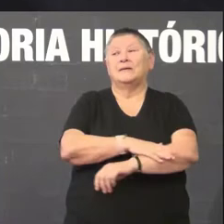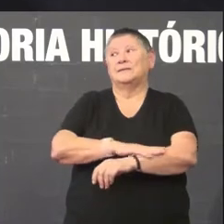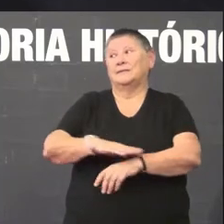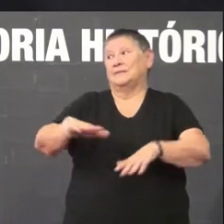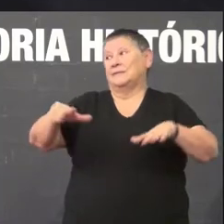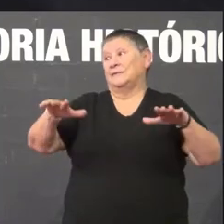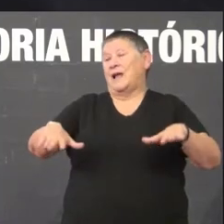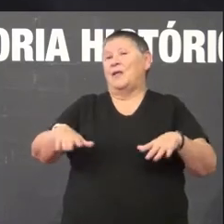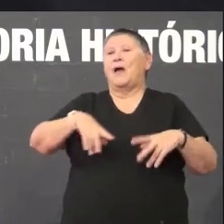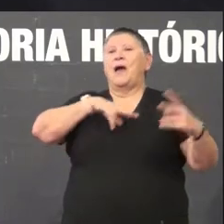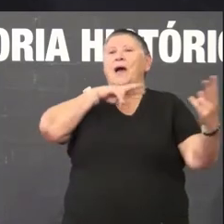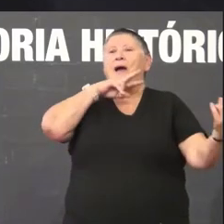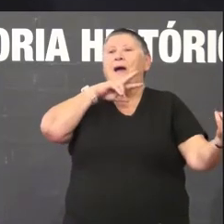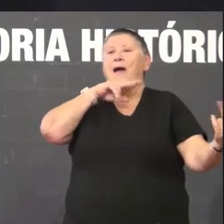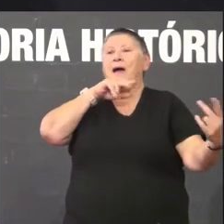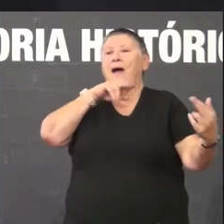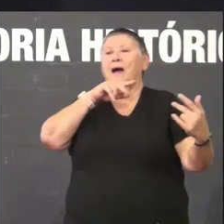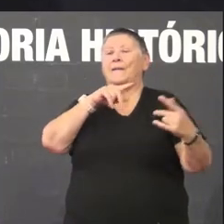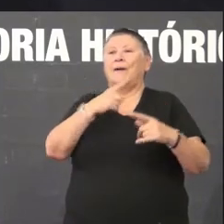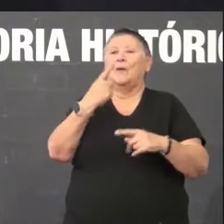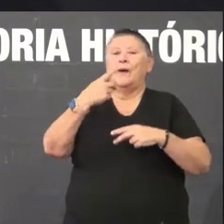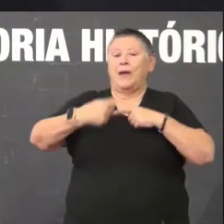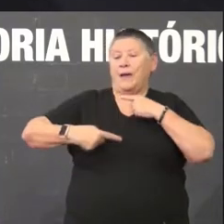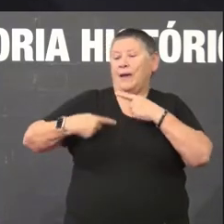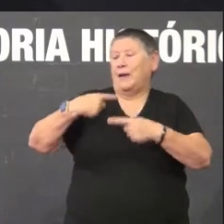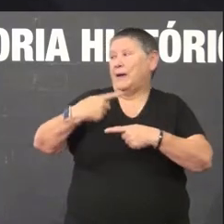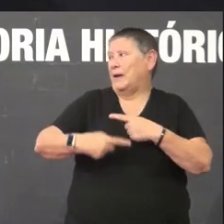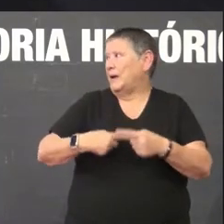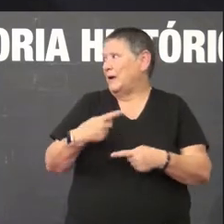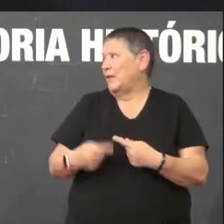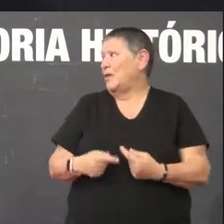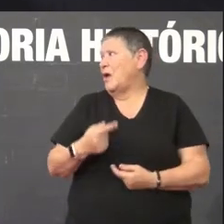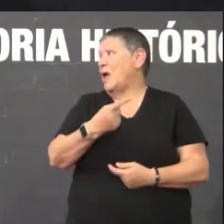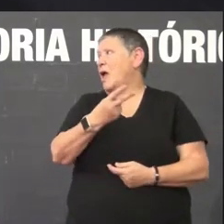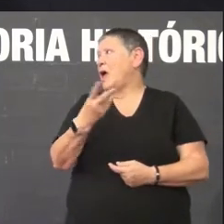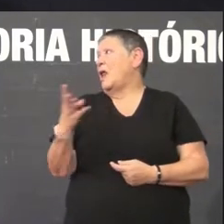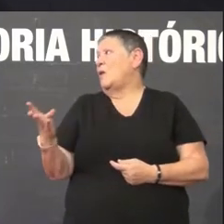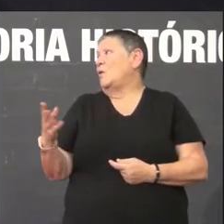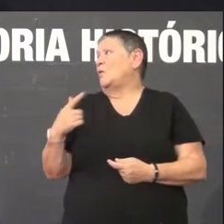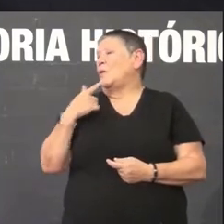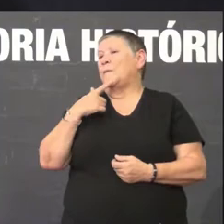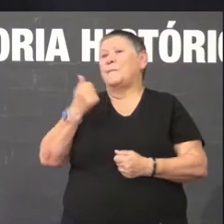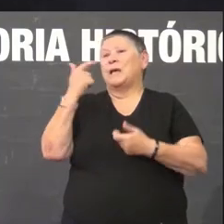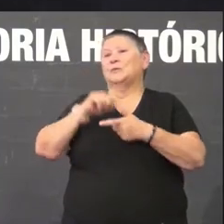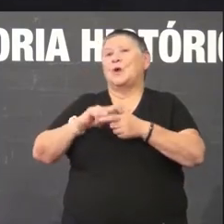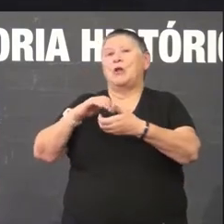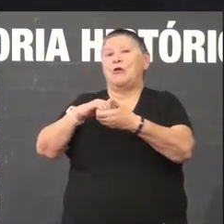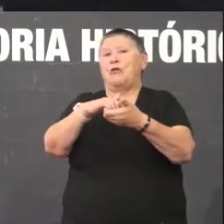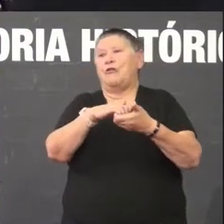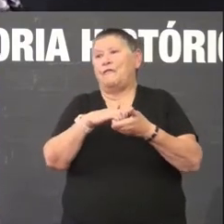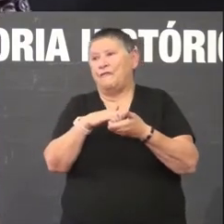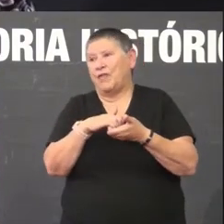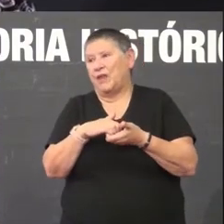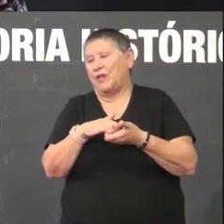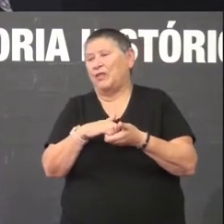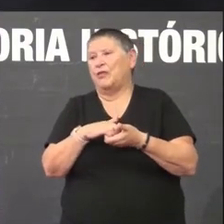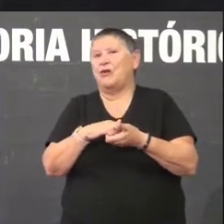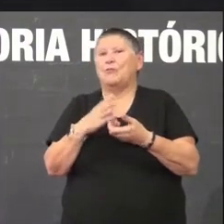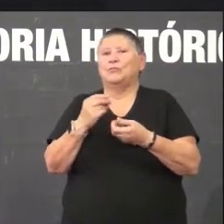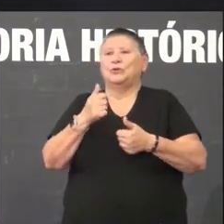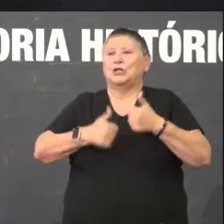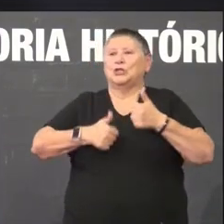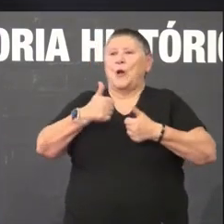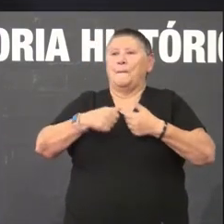de falar de unha federación, algúns afirman que é máis unha confederación por tantas